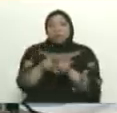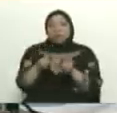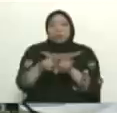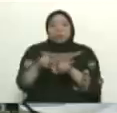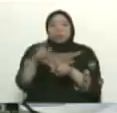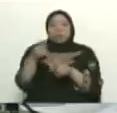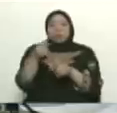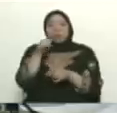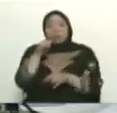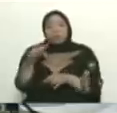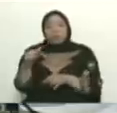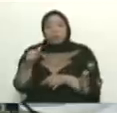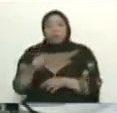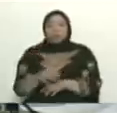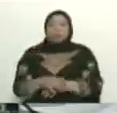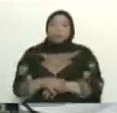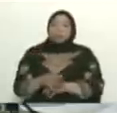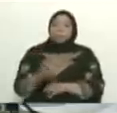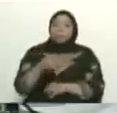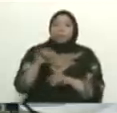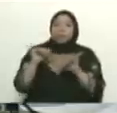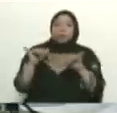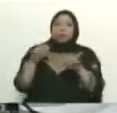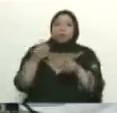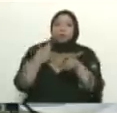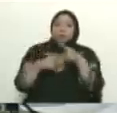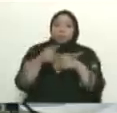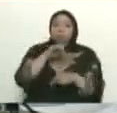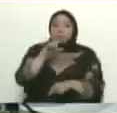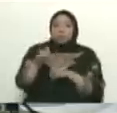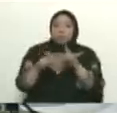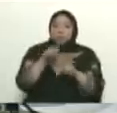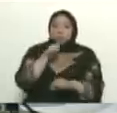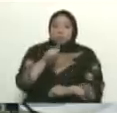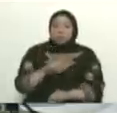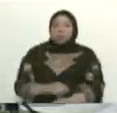mismos denuestos, se atreve a los mismos insultos.